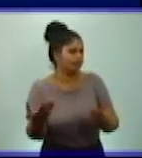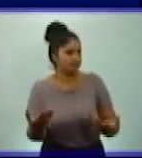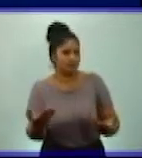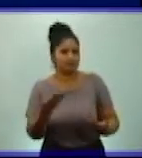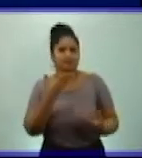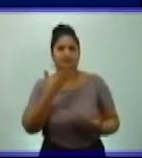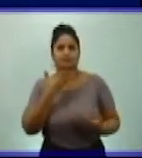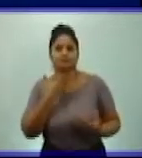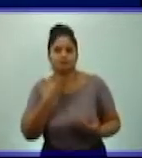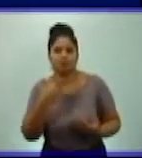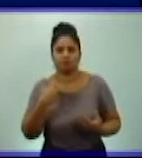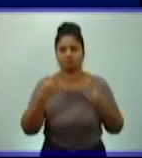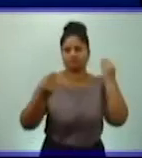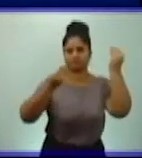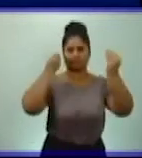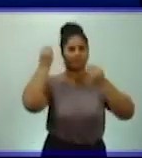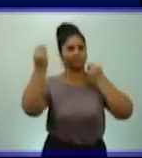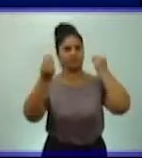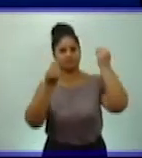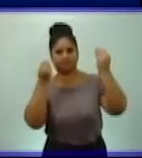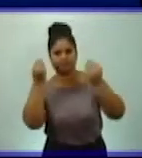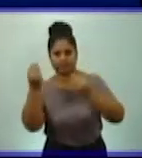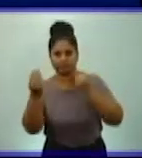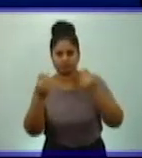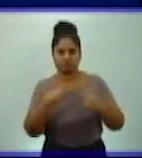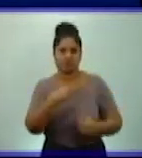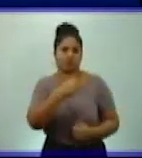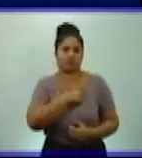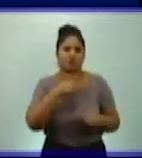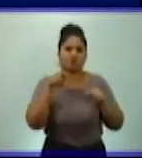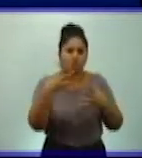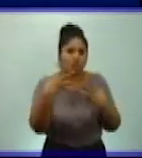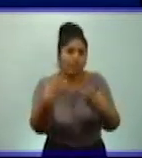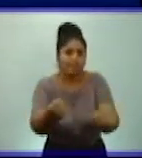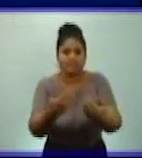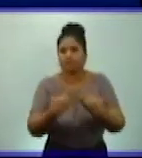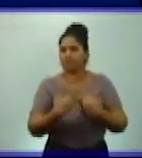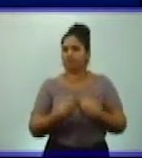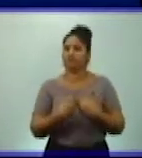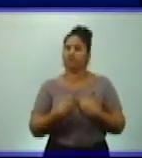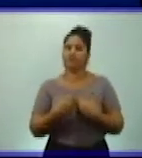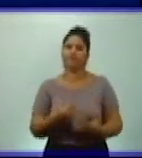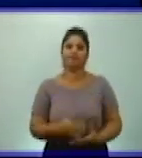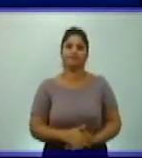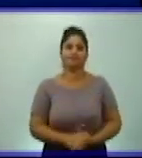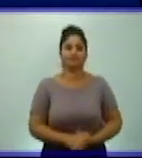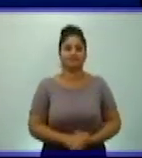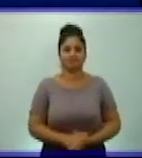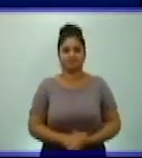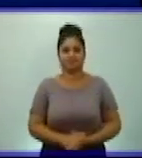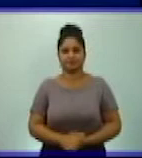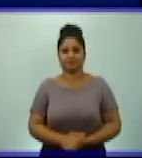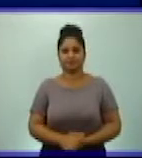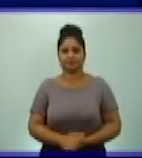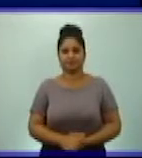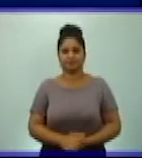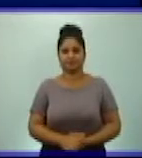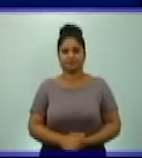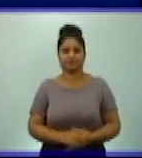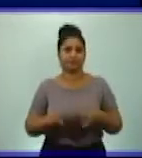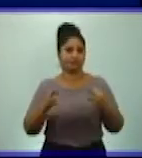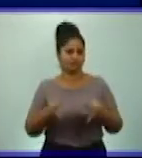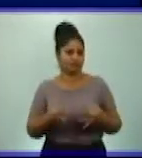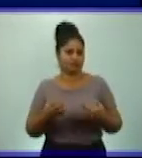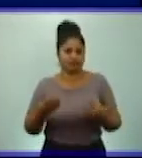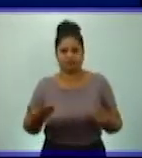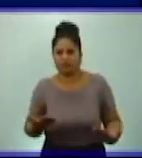palabras no te persuadía, que el corazón me viese deseado. Fíjense cómo está alterado el orden de la oración. Realmente lo que la autora desea es